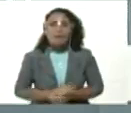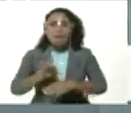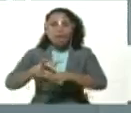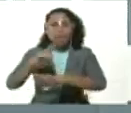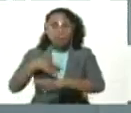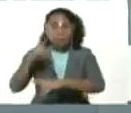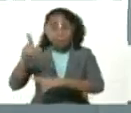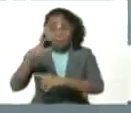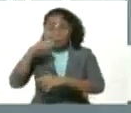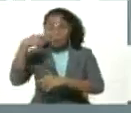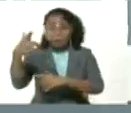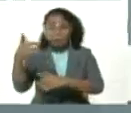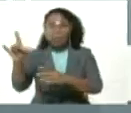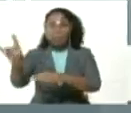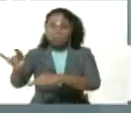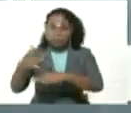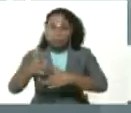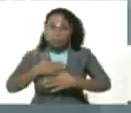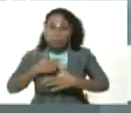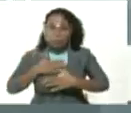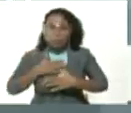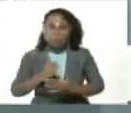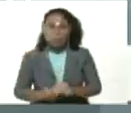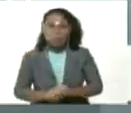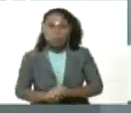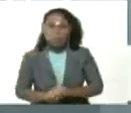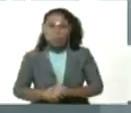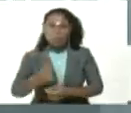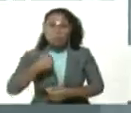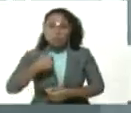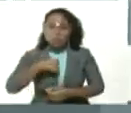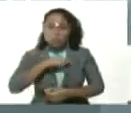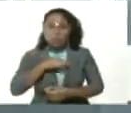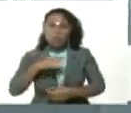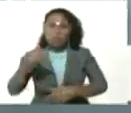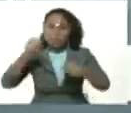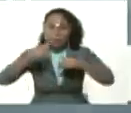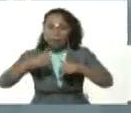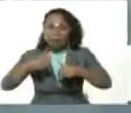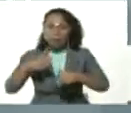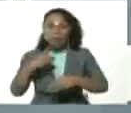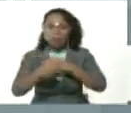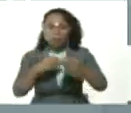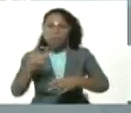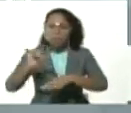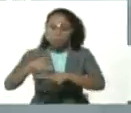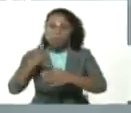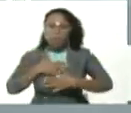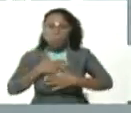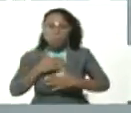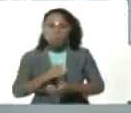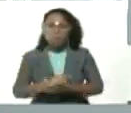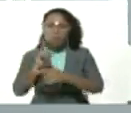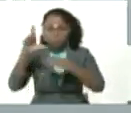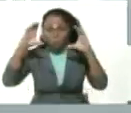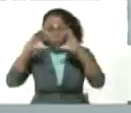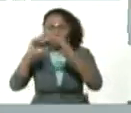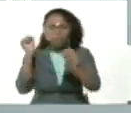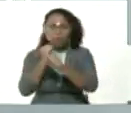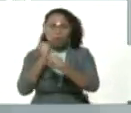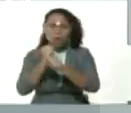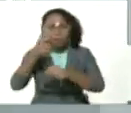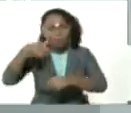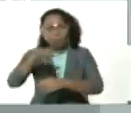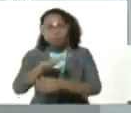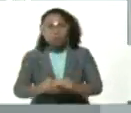esa basura, me la dejas a mí, esa le damos nosotros desde aquí, déjamelo a mí, tú concéntrate a trabajar por el